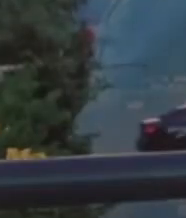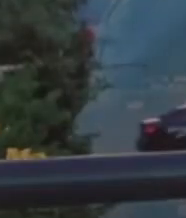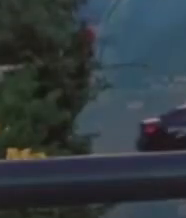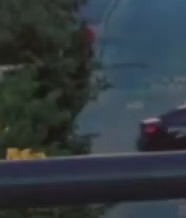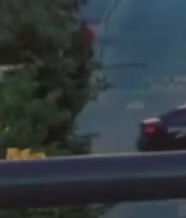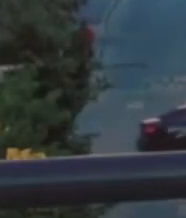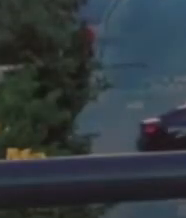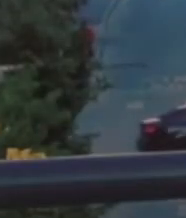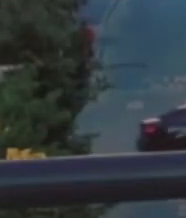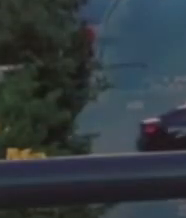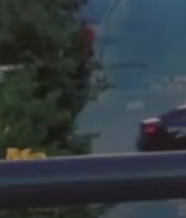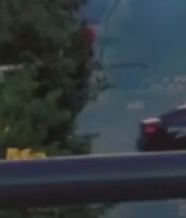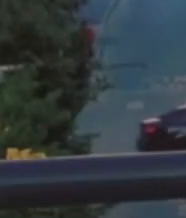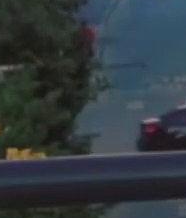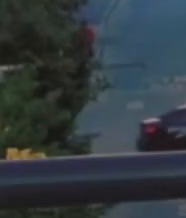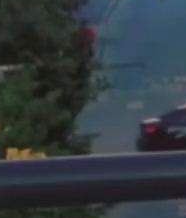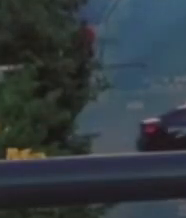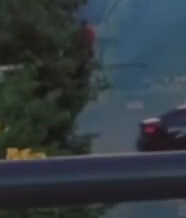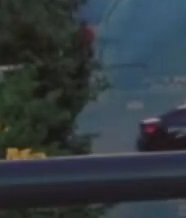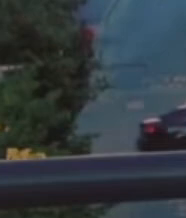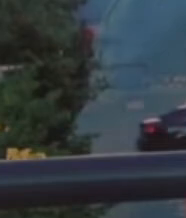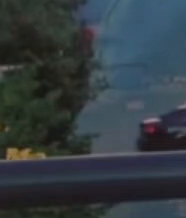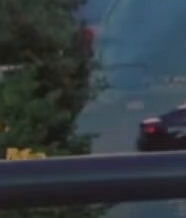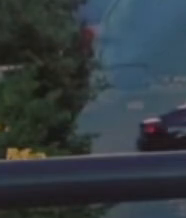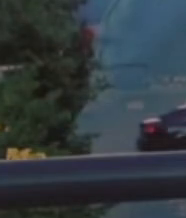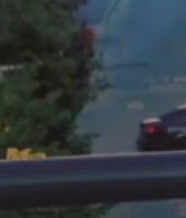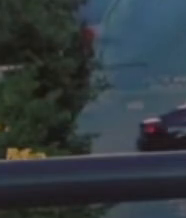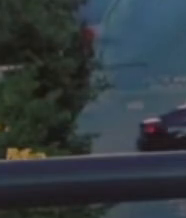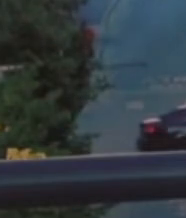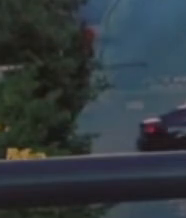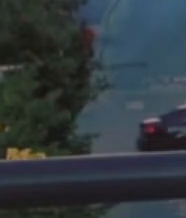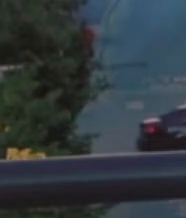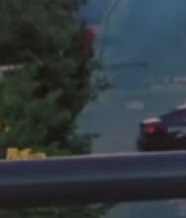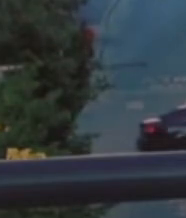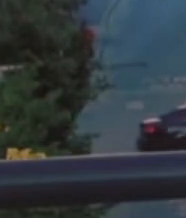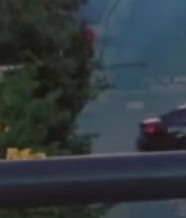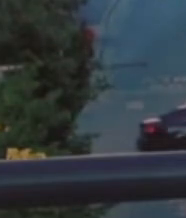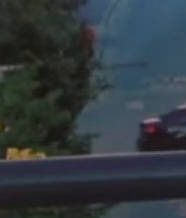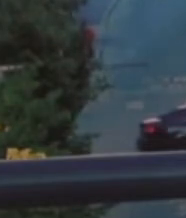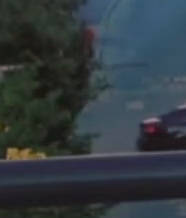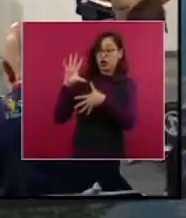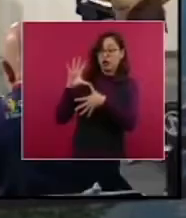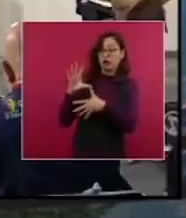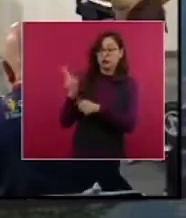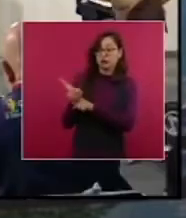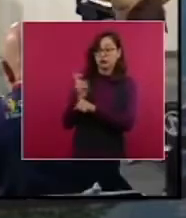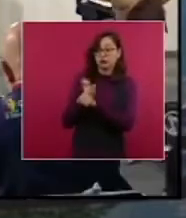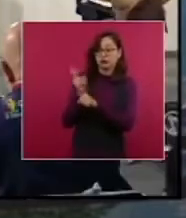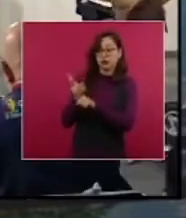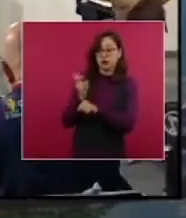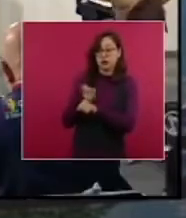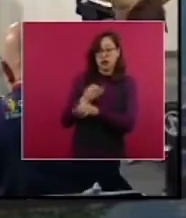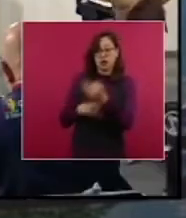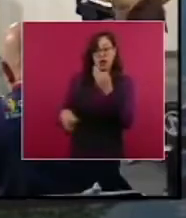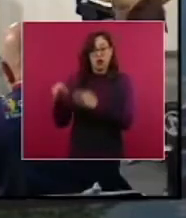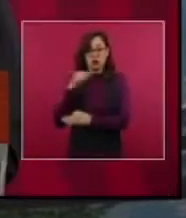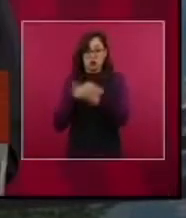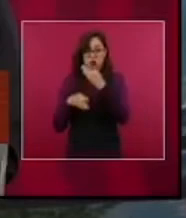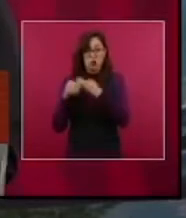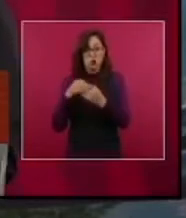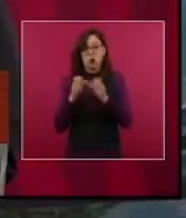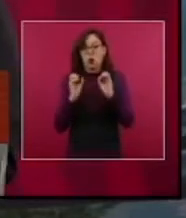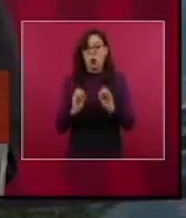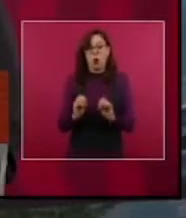momento ni el presidente Andrés Manuel López Obrador ni ningún otro presidente de otro país han recibido